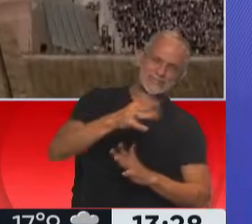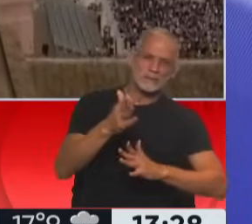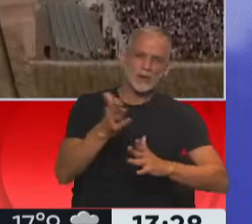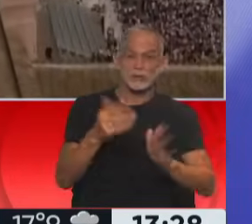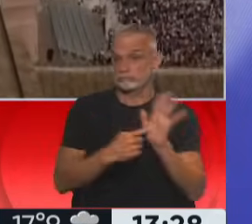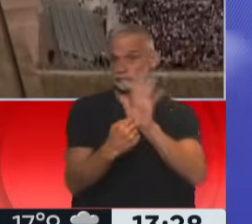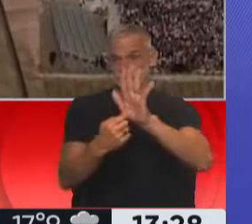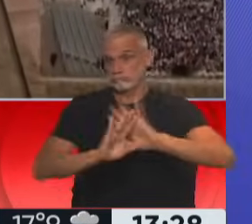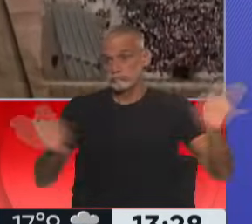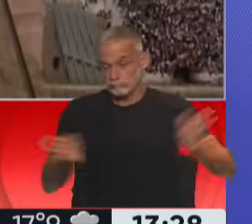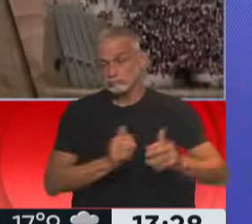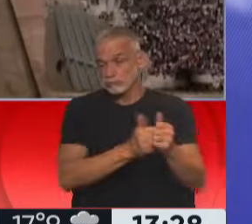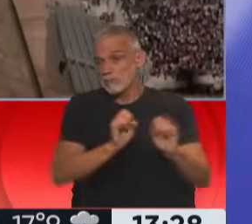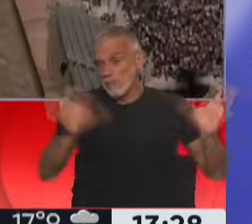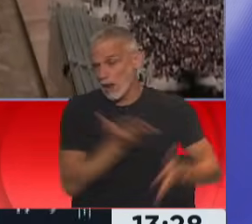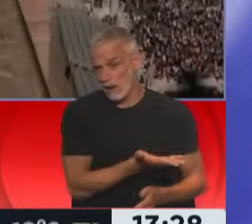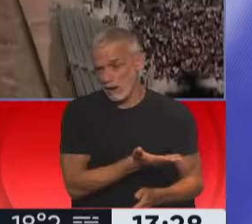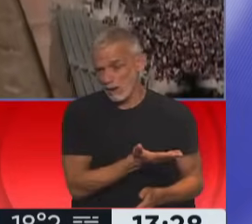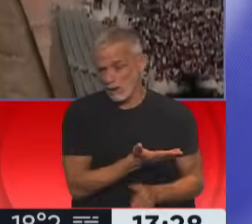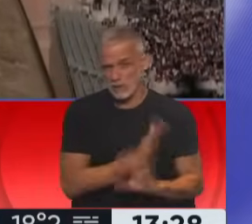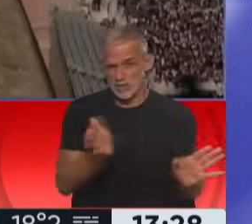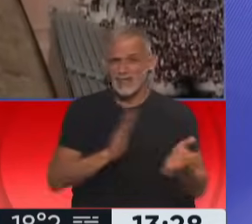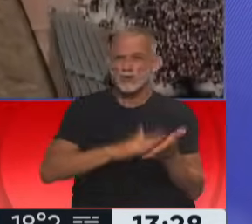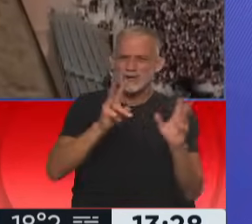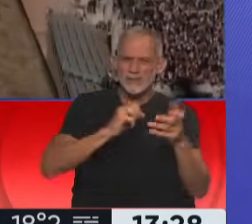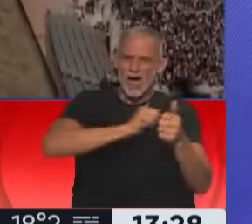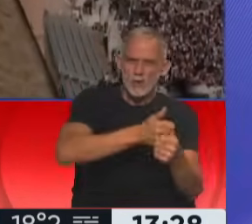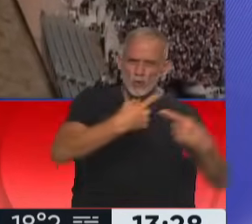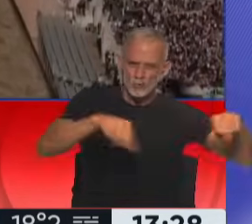en evidencia que lo que estaba mal, ¿no? Y lo que no se